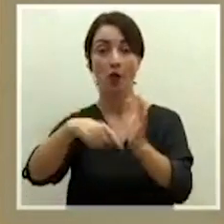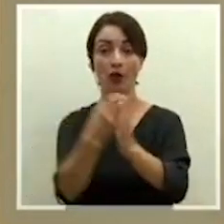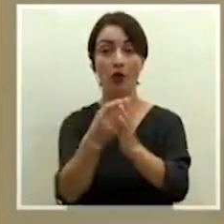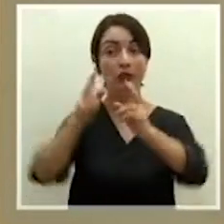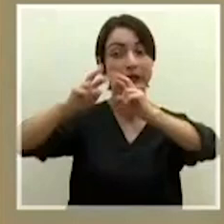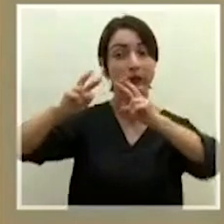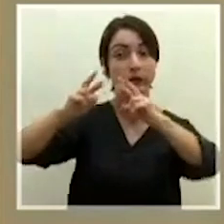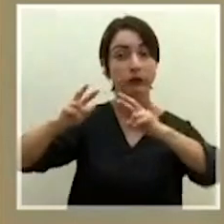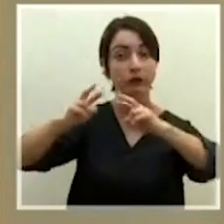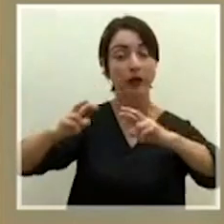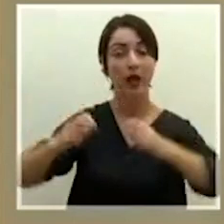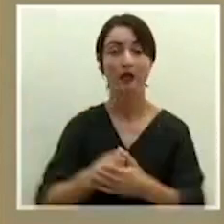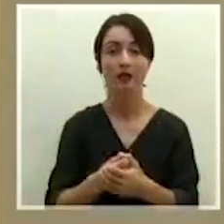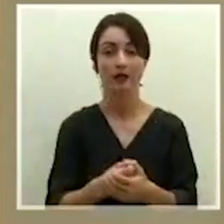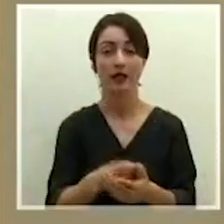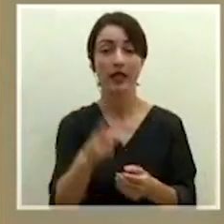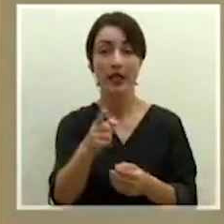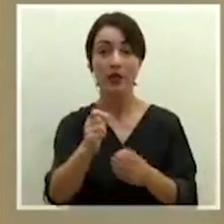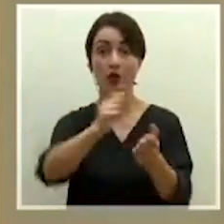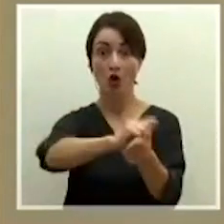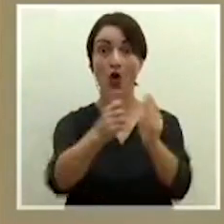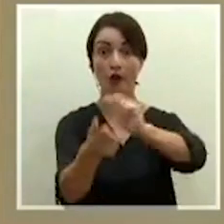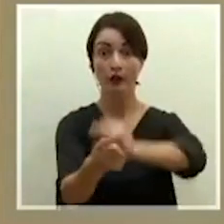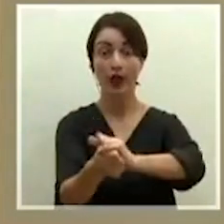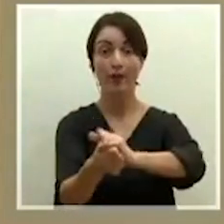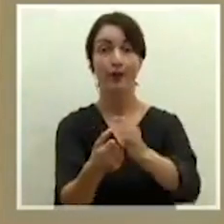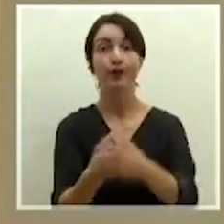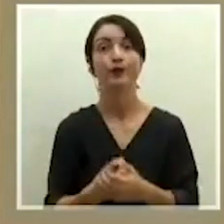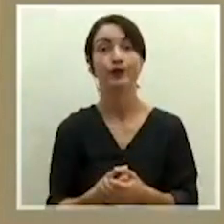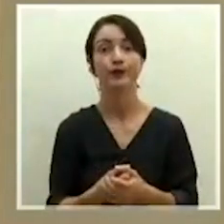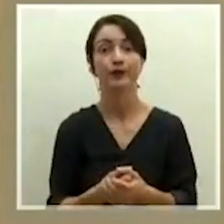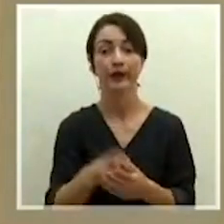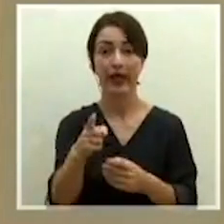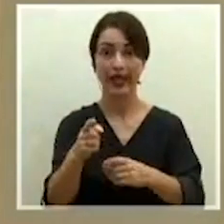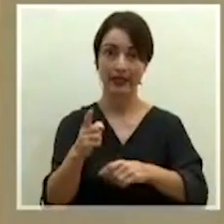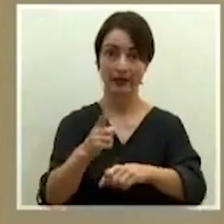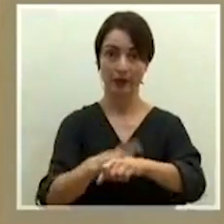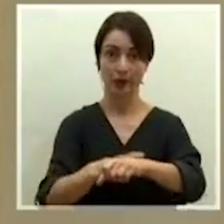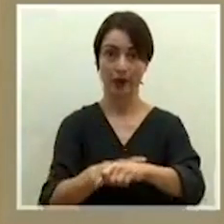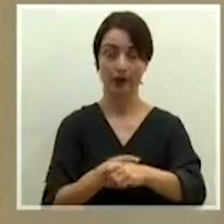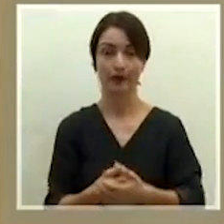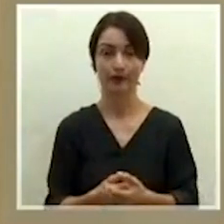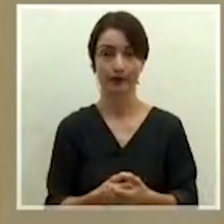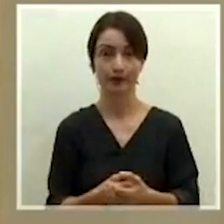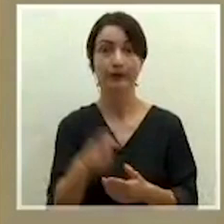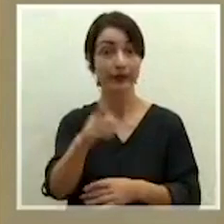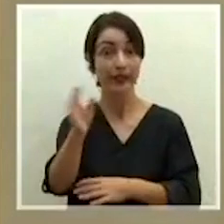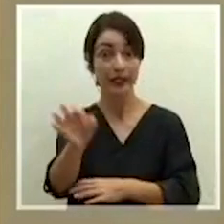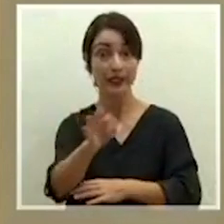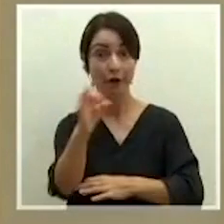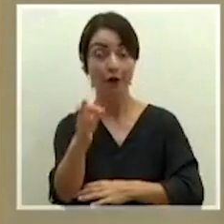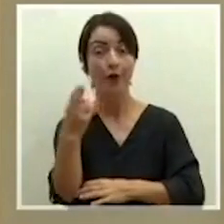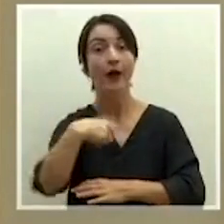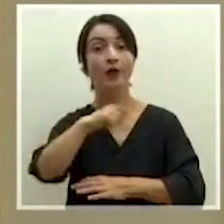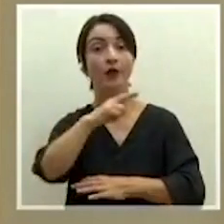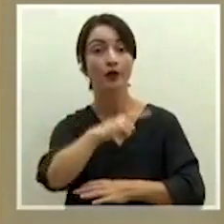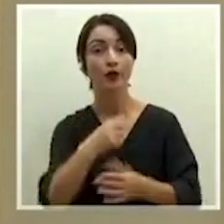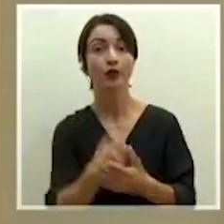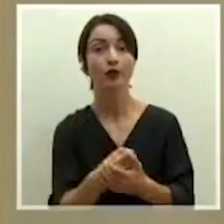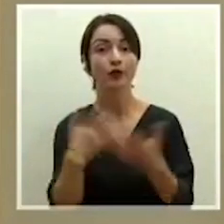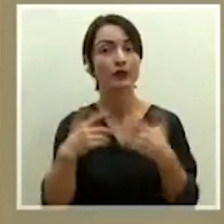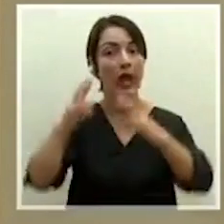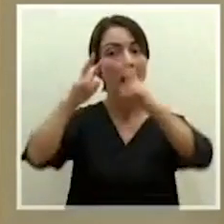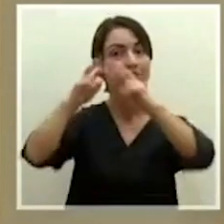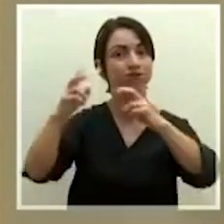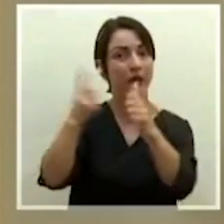análisis, y por eso es que los cambios también surgen en esa dinámica. Es de esta forma como nosotros, a partir del análisis